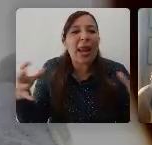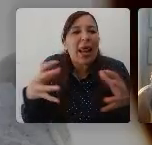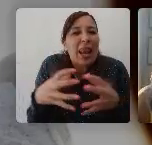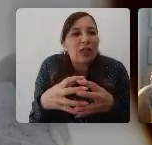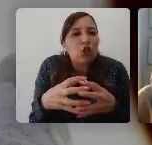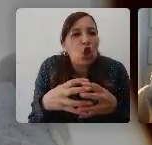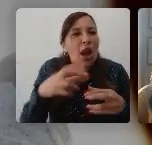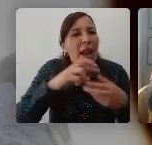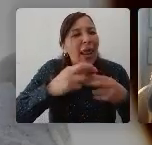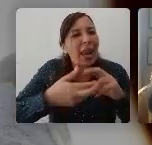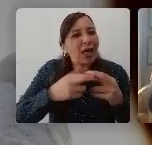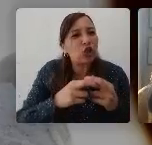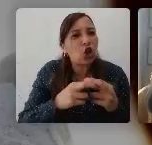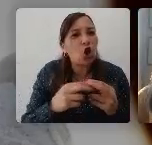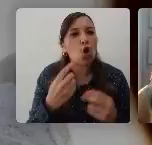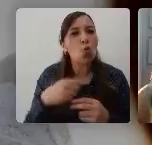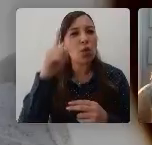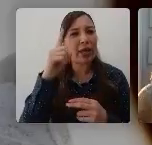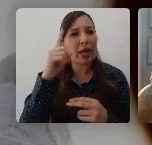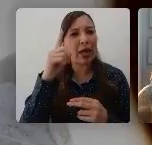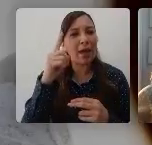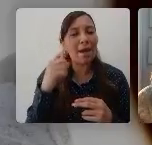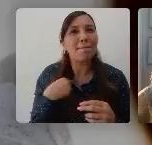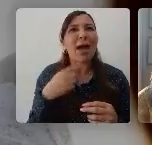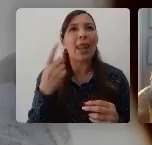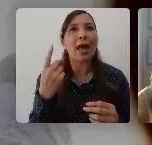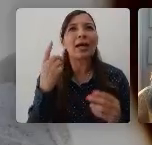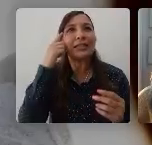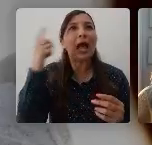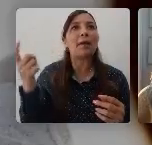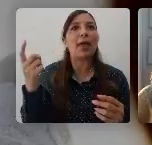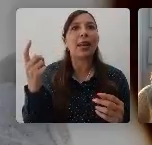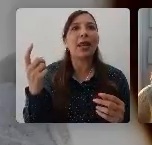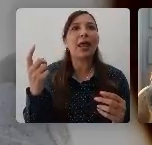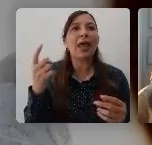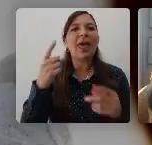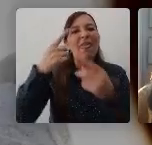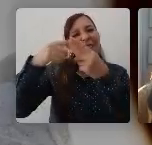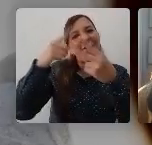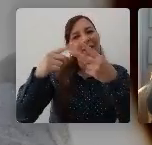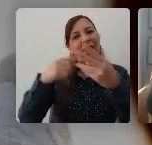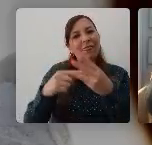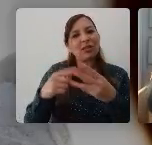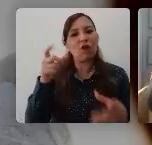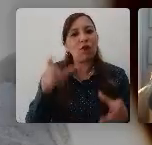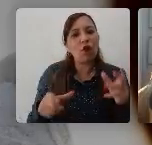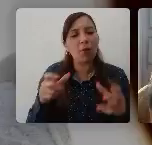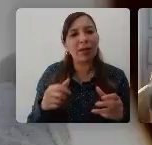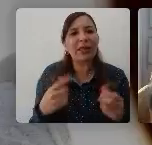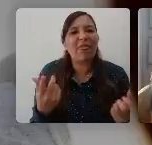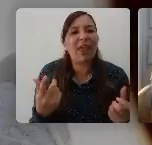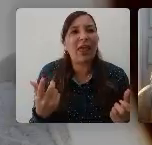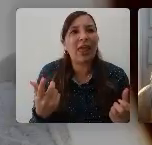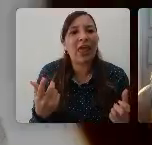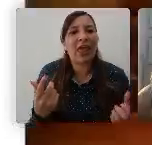más única una experiencia auténtica que permita conocer el destino de una forma distinta diciendo eso vamos